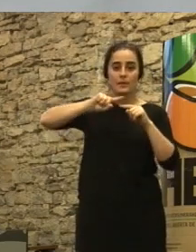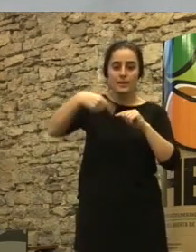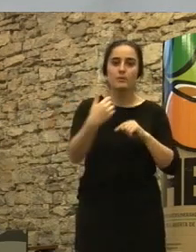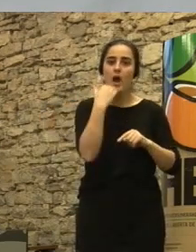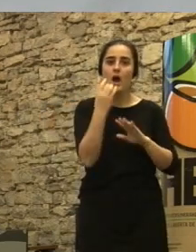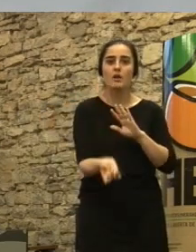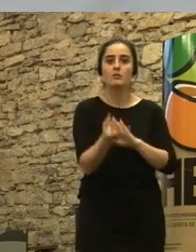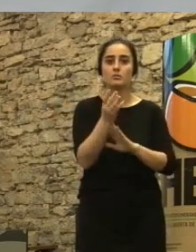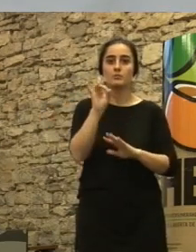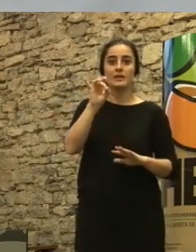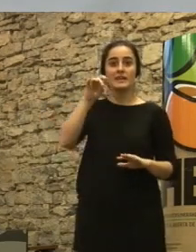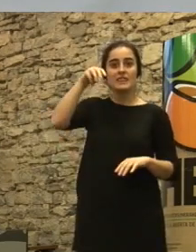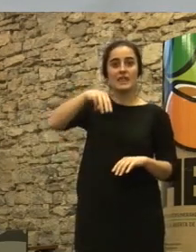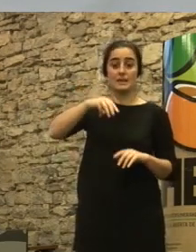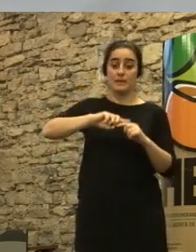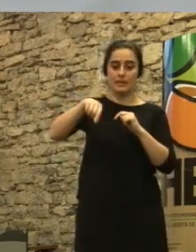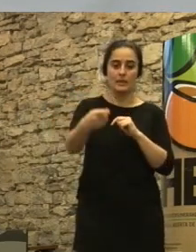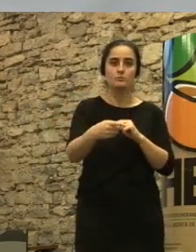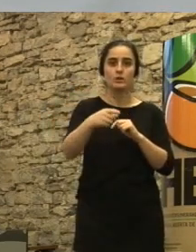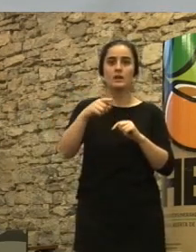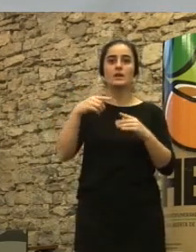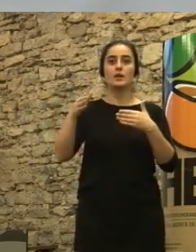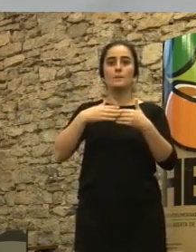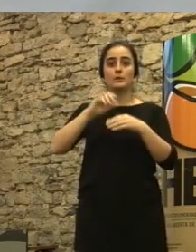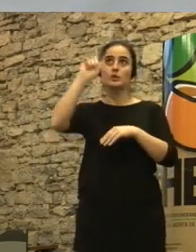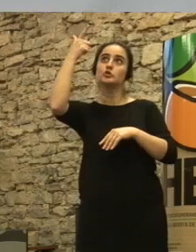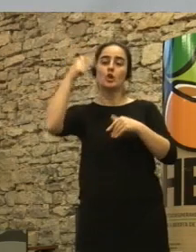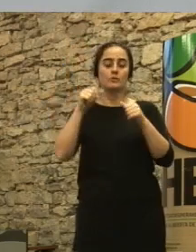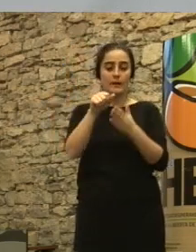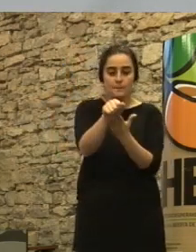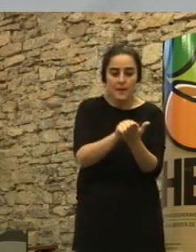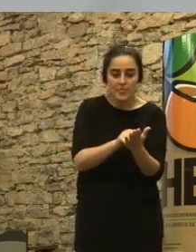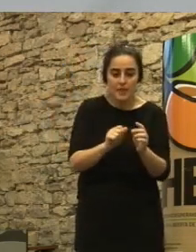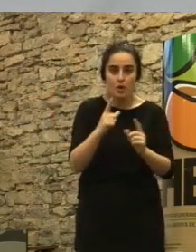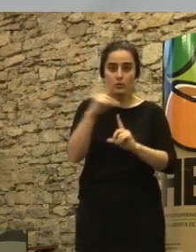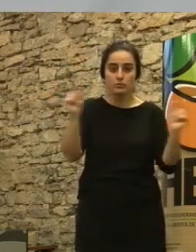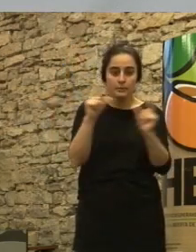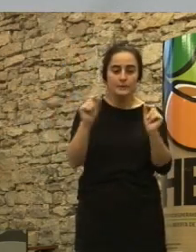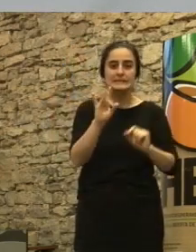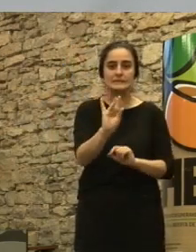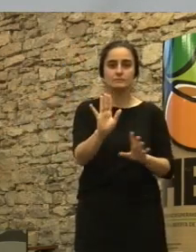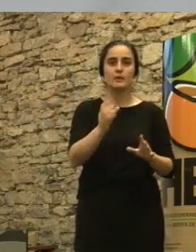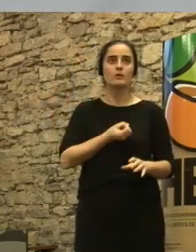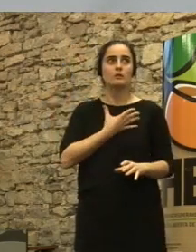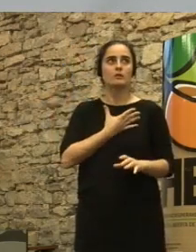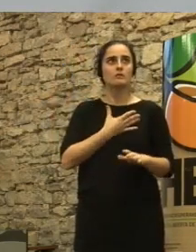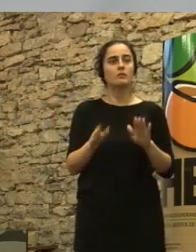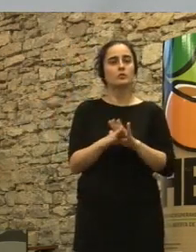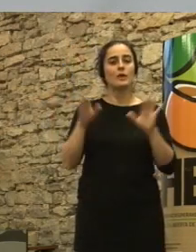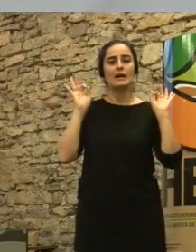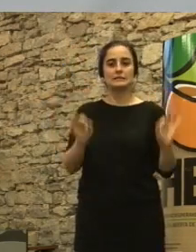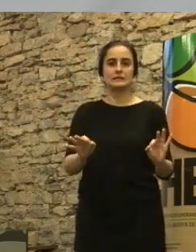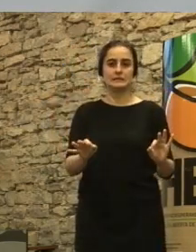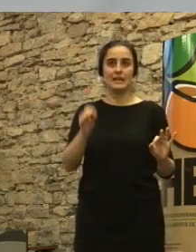15M se vació, la Puerta del Sol se vació, pero ese espíritu, esa mentalidad, no. Y la gente se fue a sus